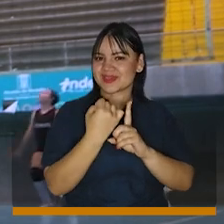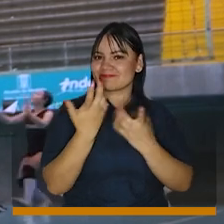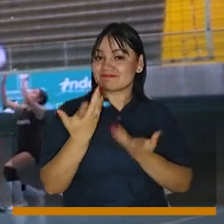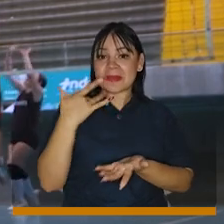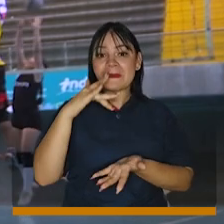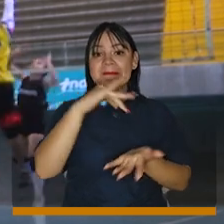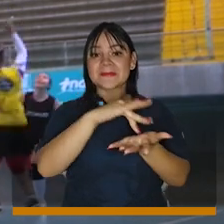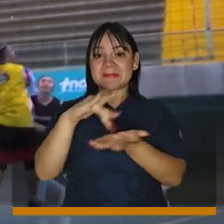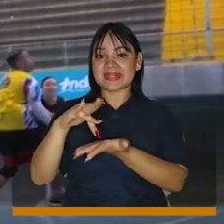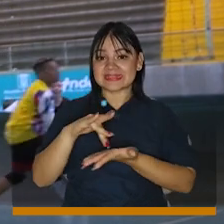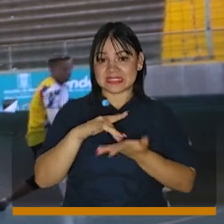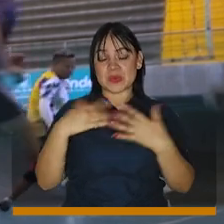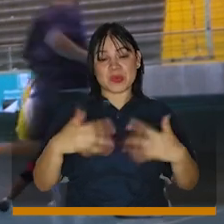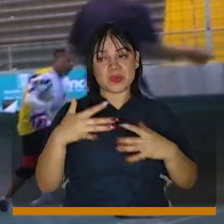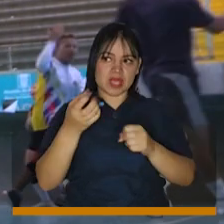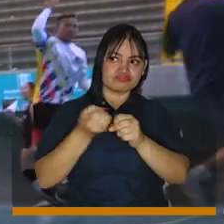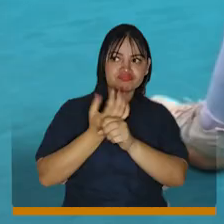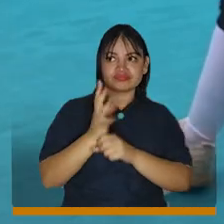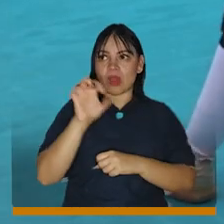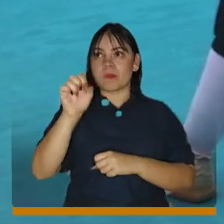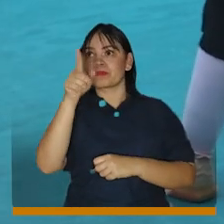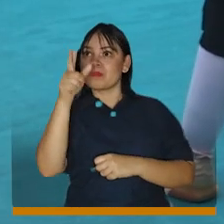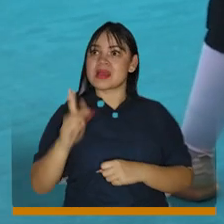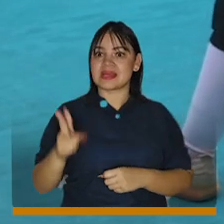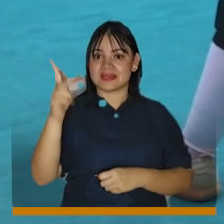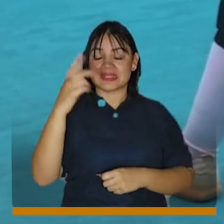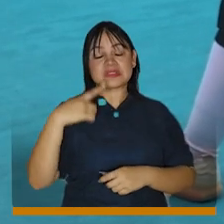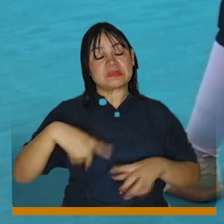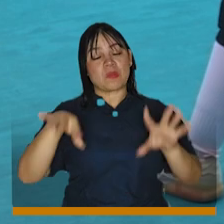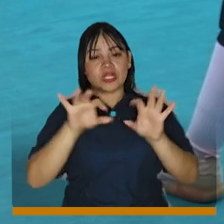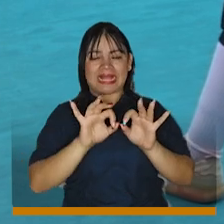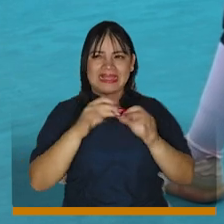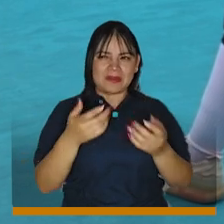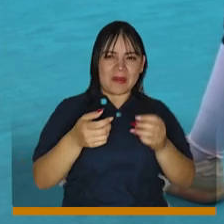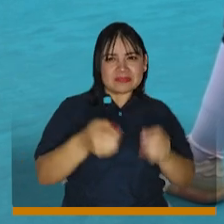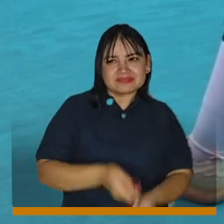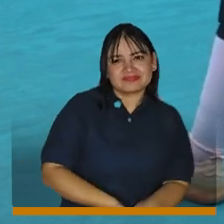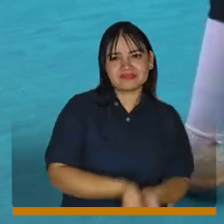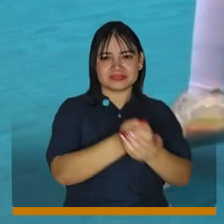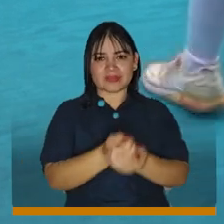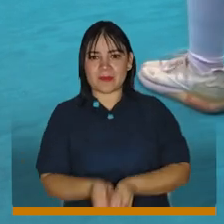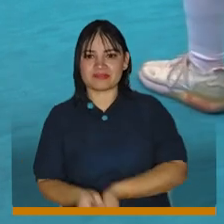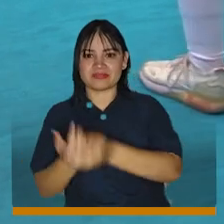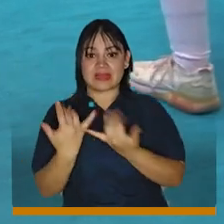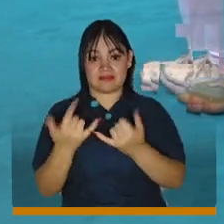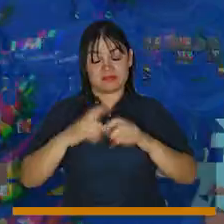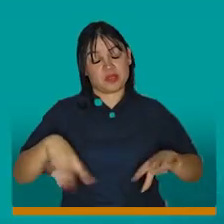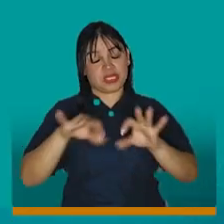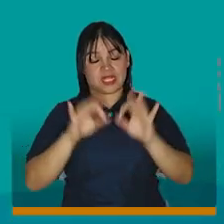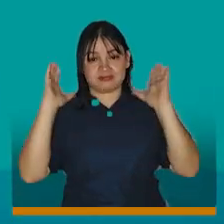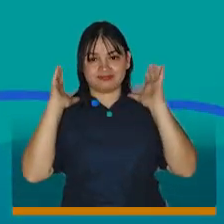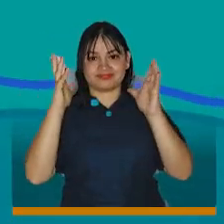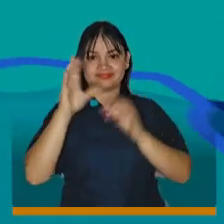la participación de algunos de los principales corregimientos que desarrollan el vóley aquí en el complejo deportivo de la